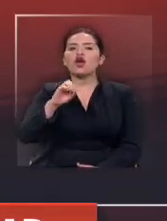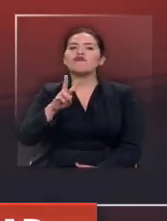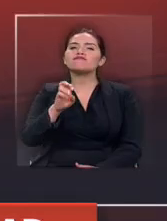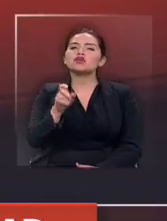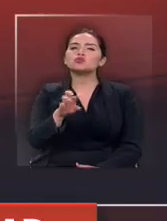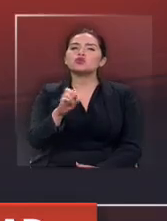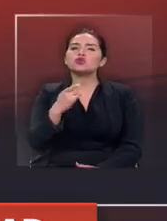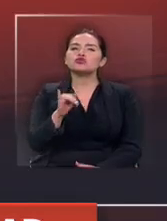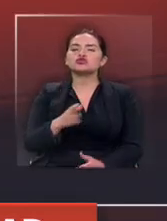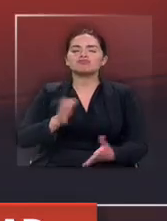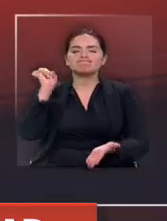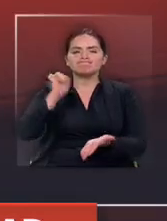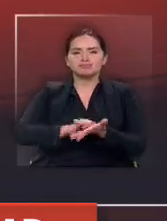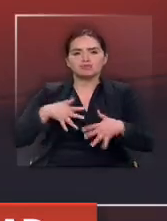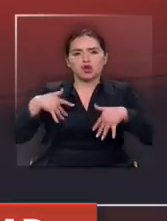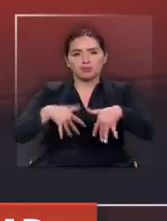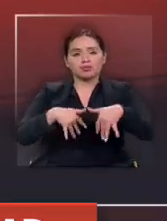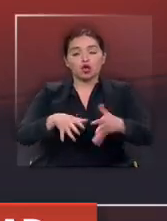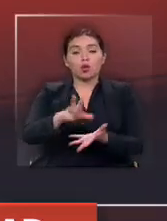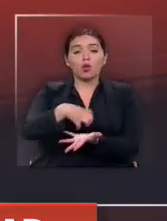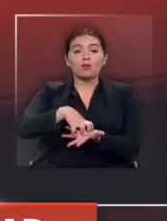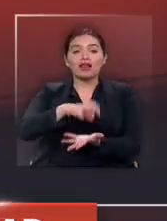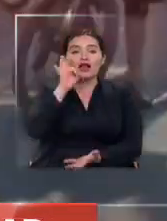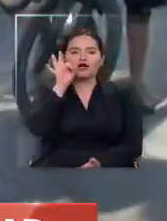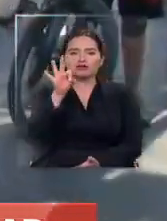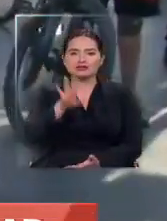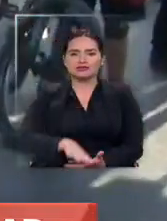en la comuna de Las Condes.